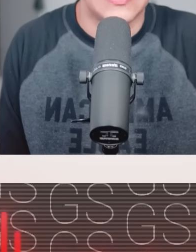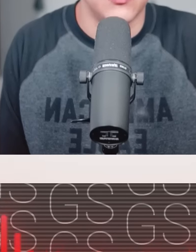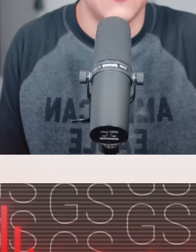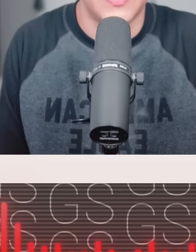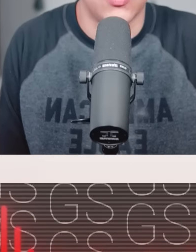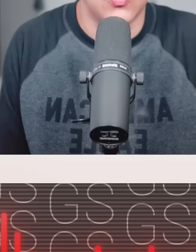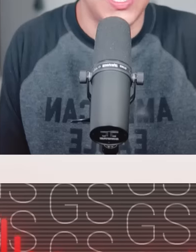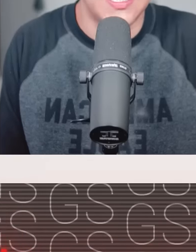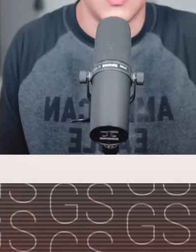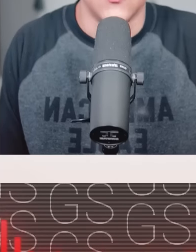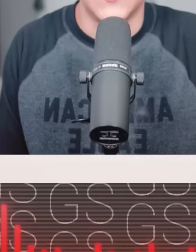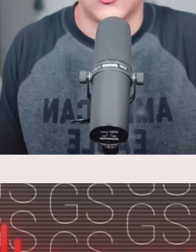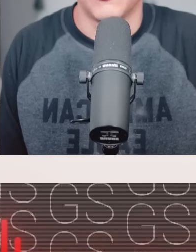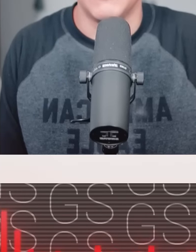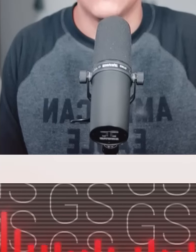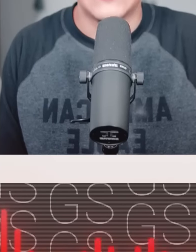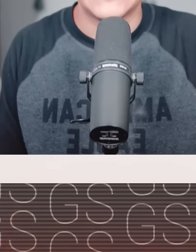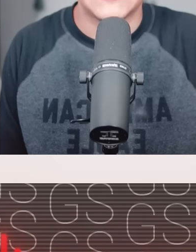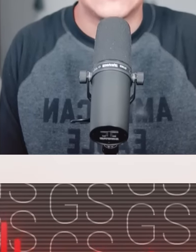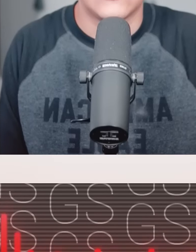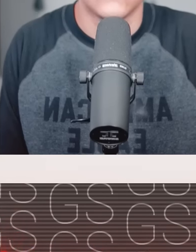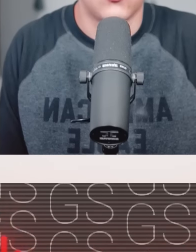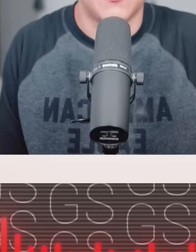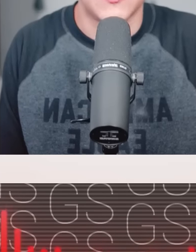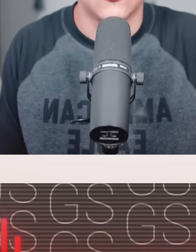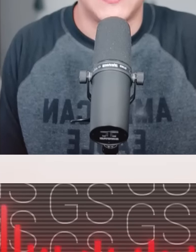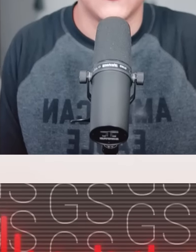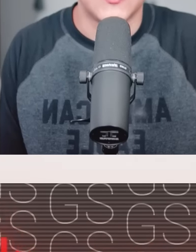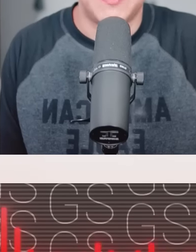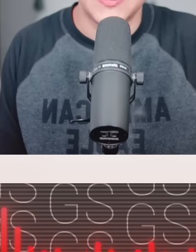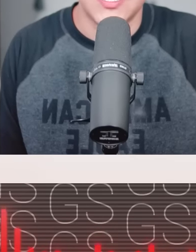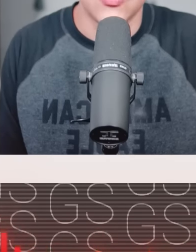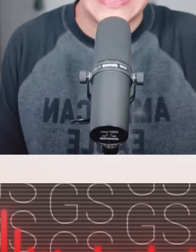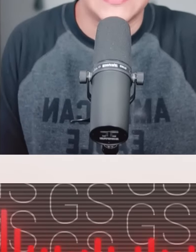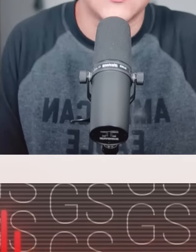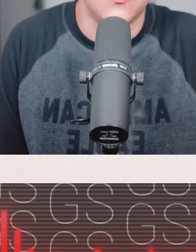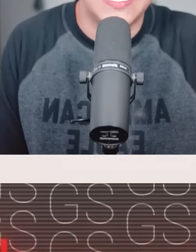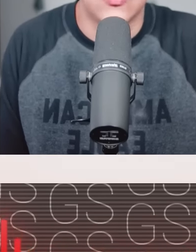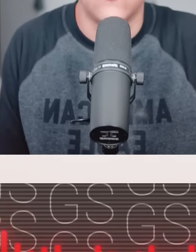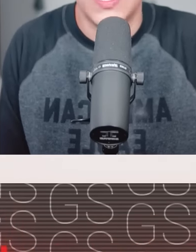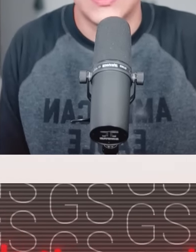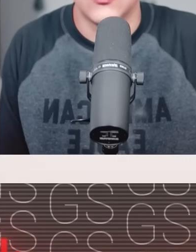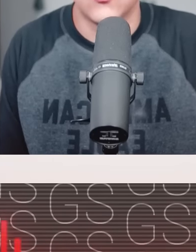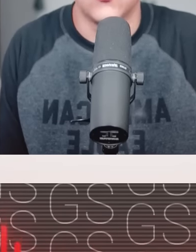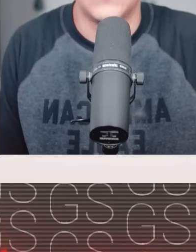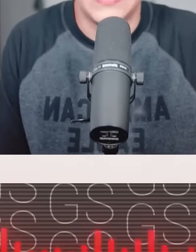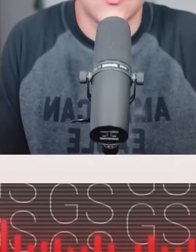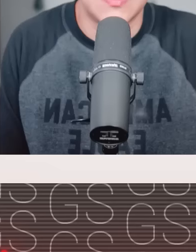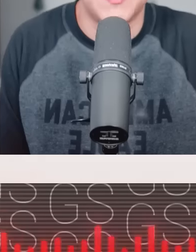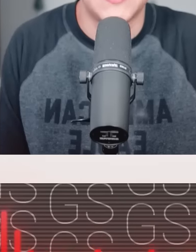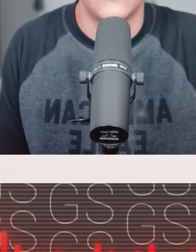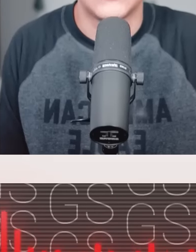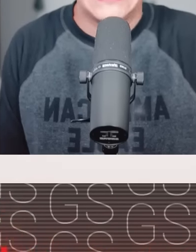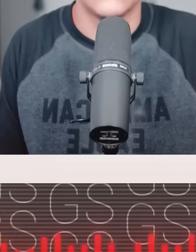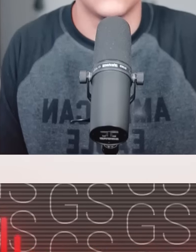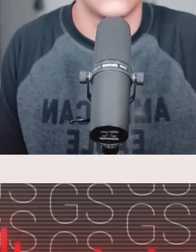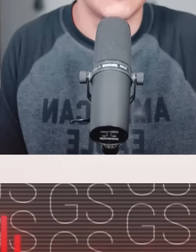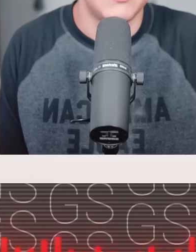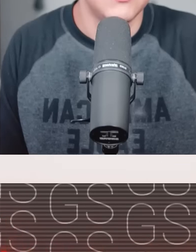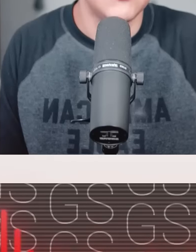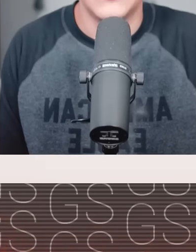región carbonífera de Coahuila, donde se comprometieron a rescatar los cuerpos de los mineros desaparecidos y resolver el conflicto con estos empresarios de